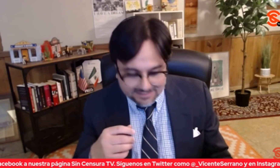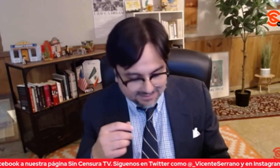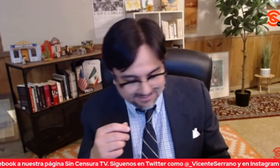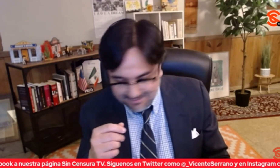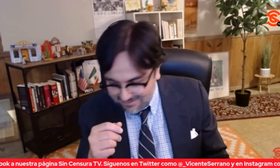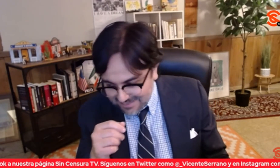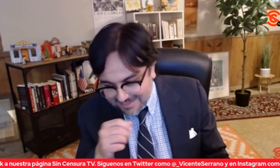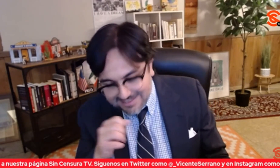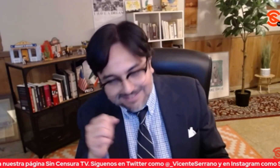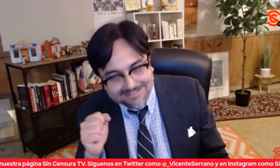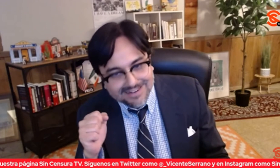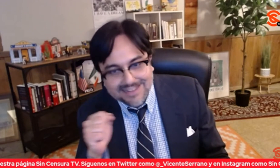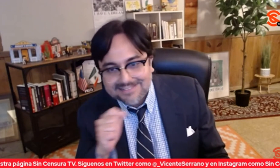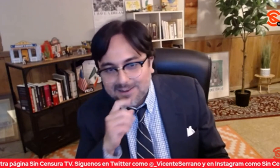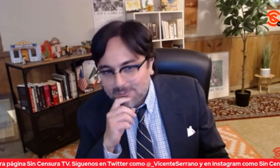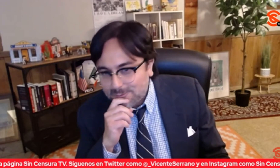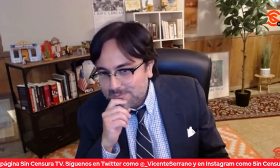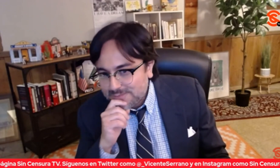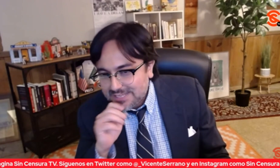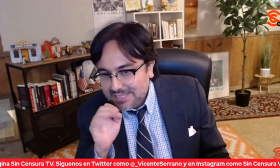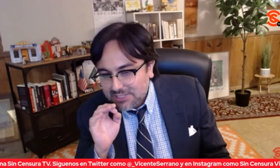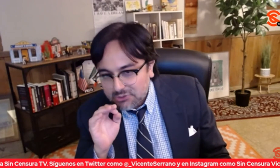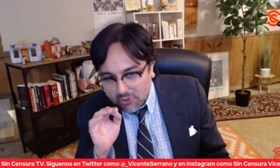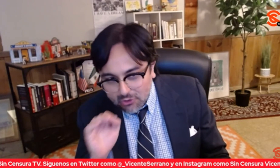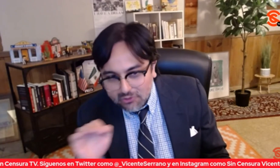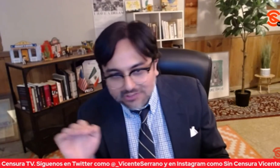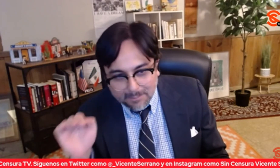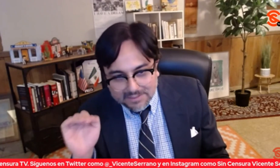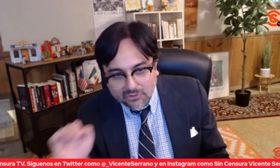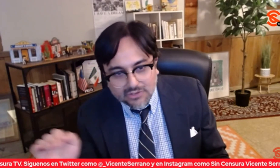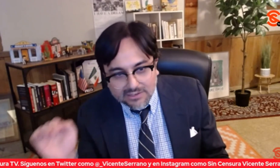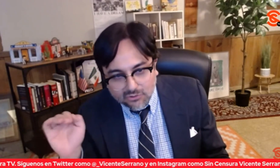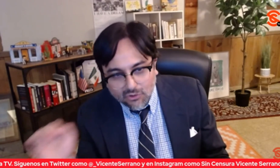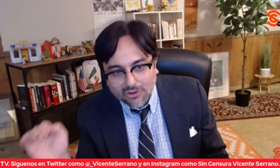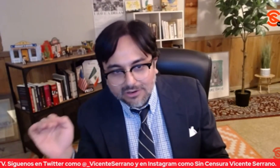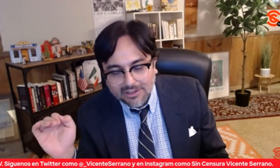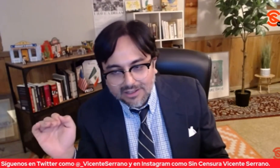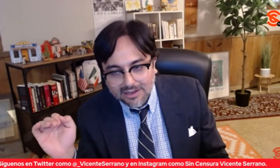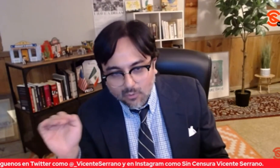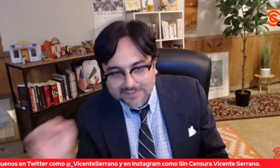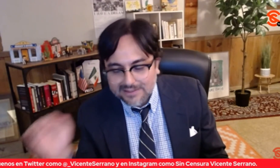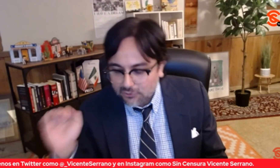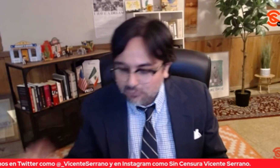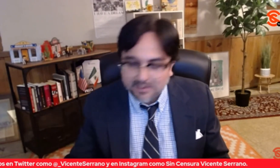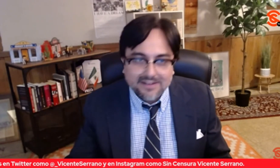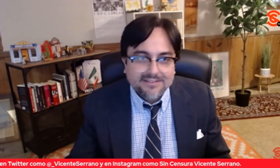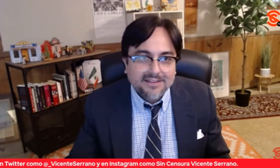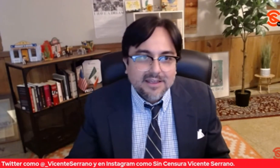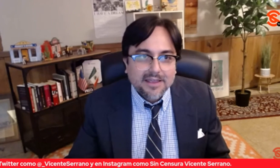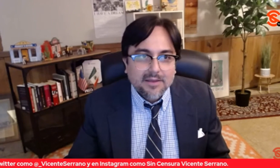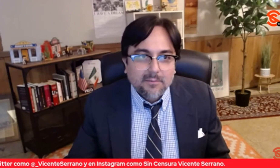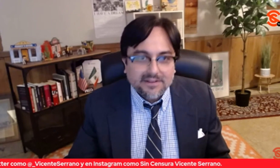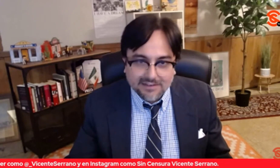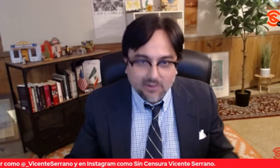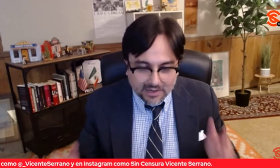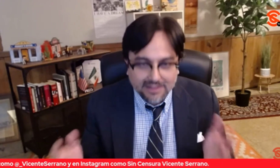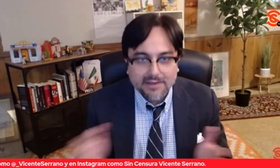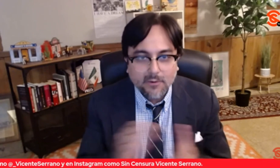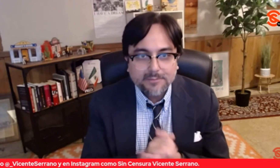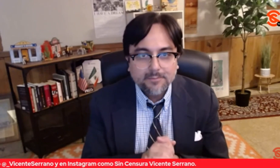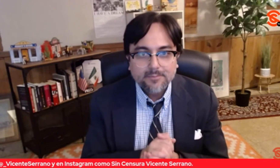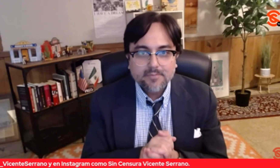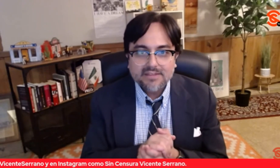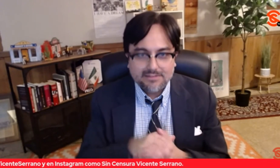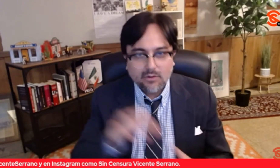y de ahí le sacó todos los trapitos al sol al juez Santos Pérez. Porque es lo que le